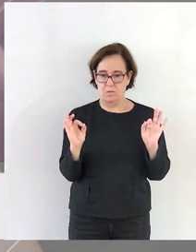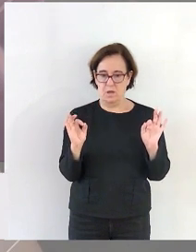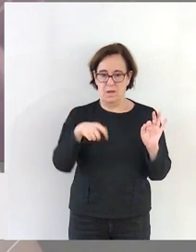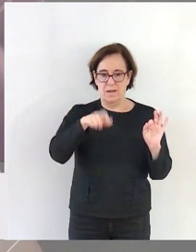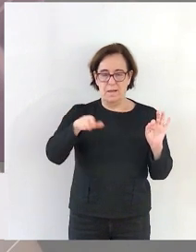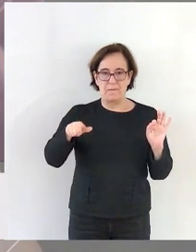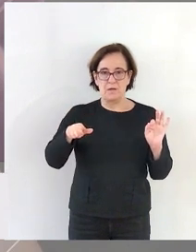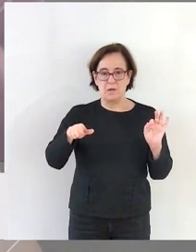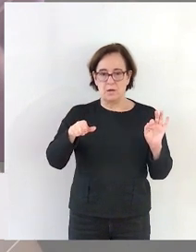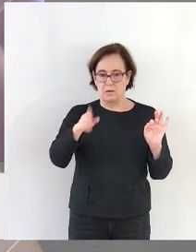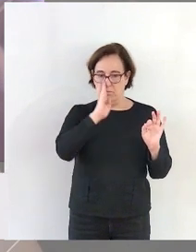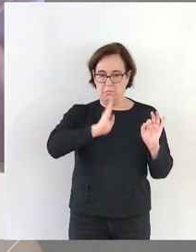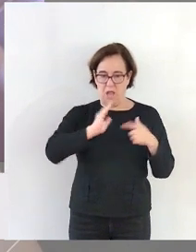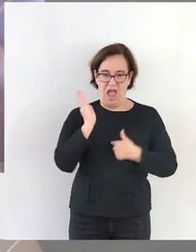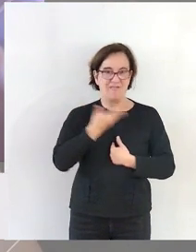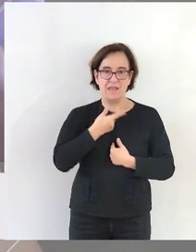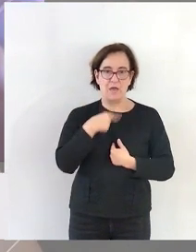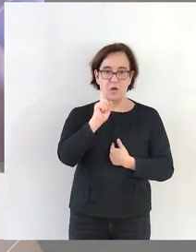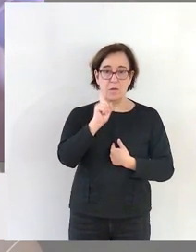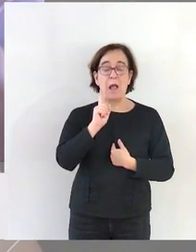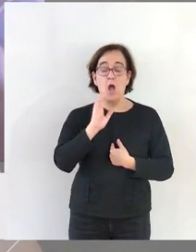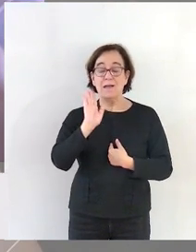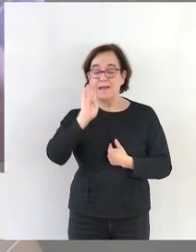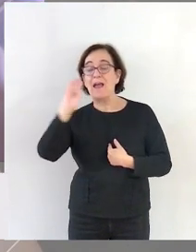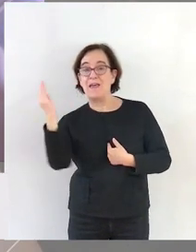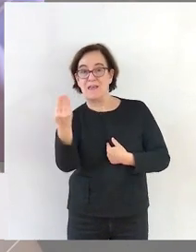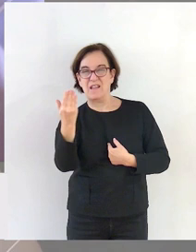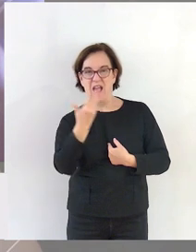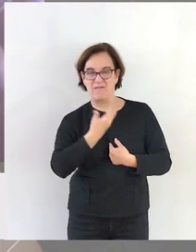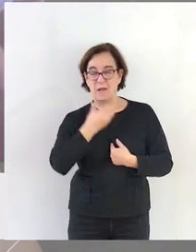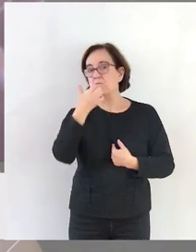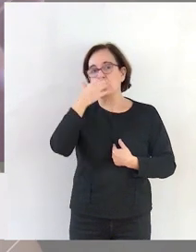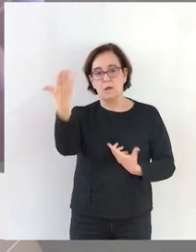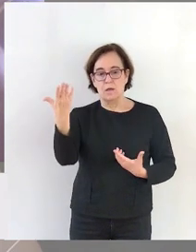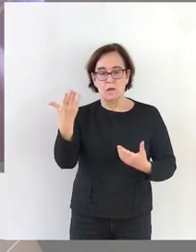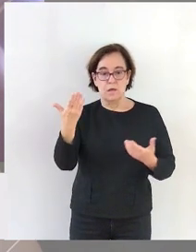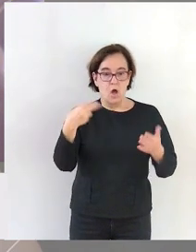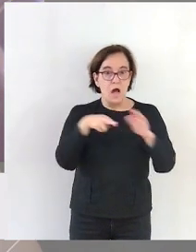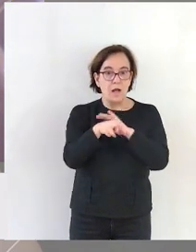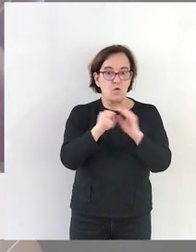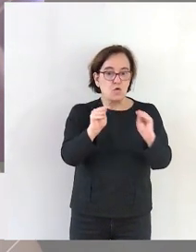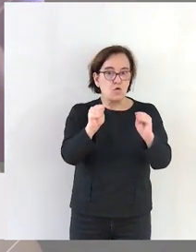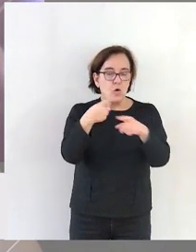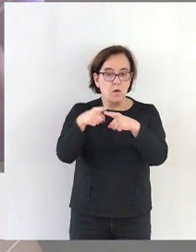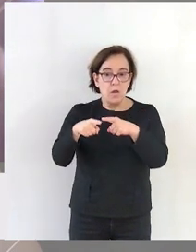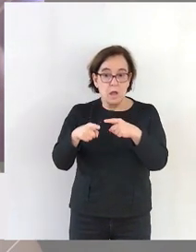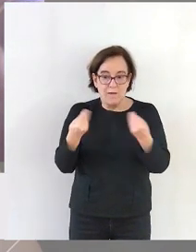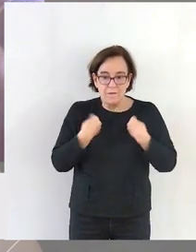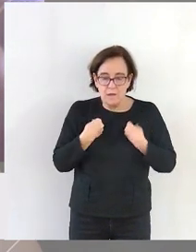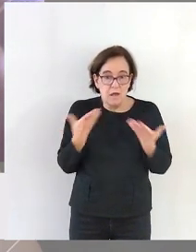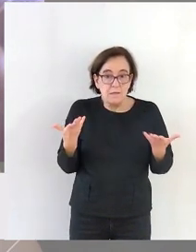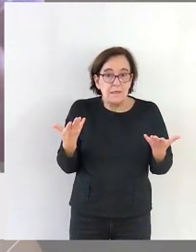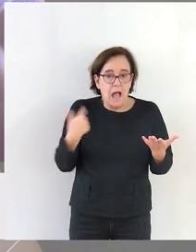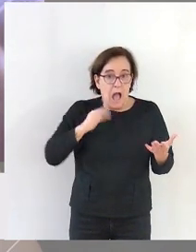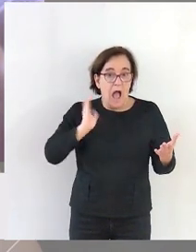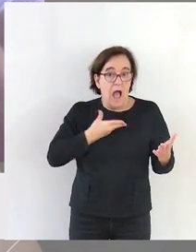personas directamente afectadas pero son personas indirectamente afectadas en las que por ejemplo sus medios de Vidas con el tiempo se ven